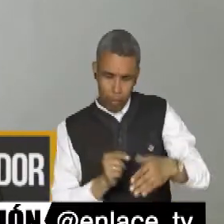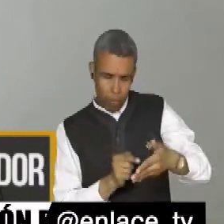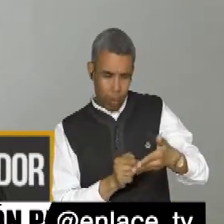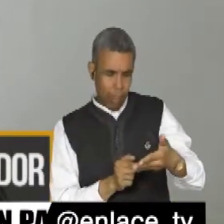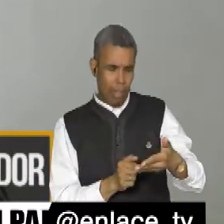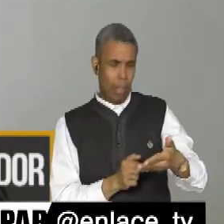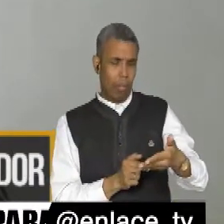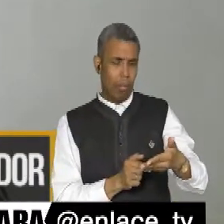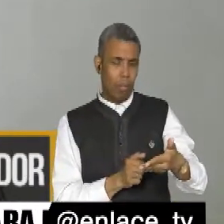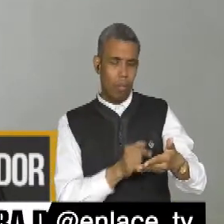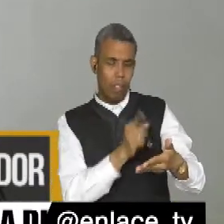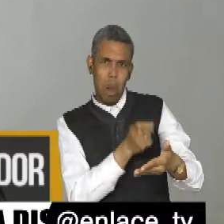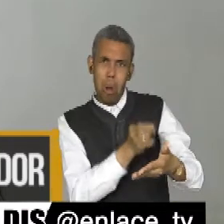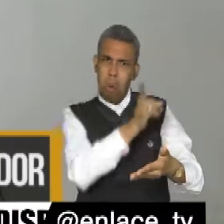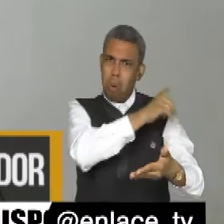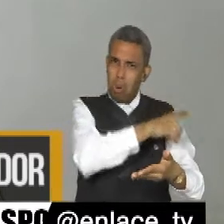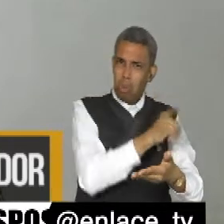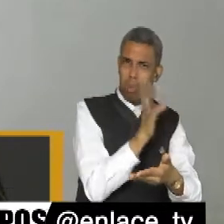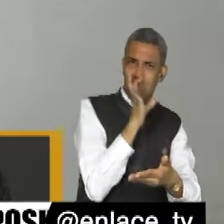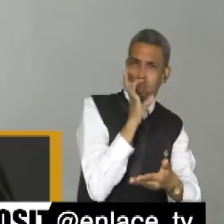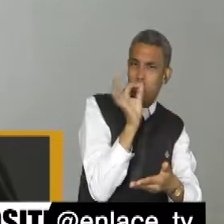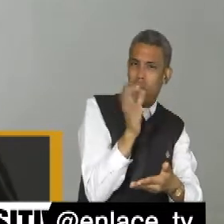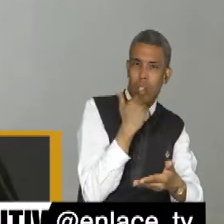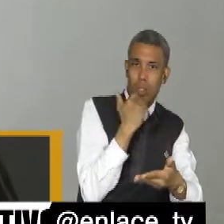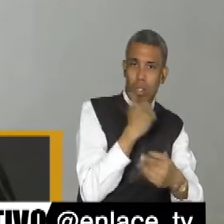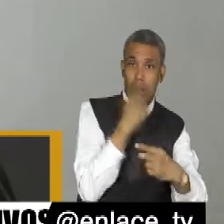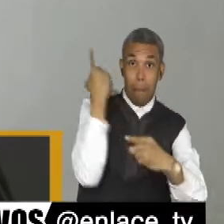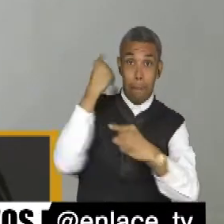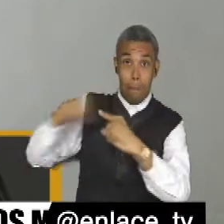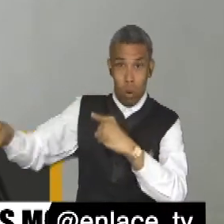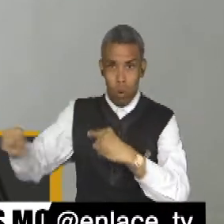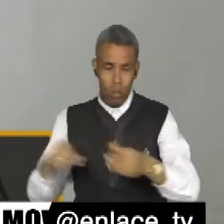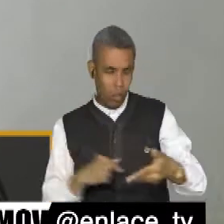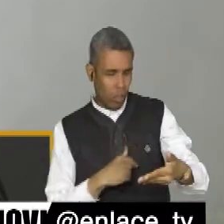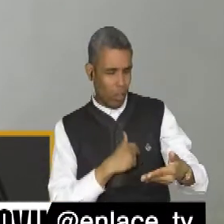sido objeto de abuso sexual abusivo.